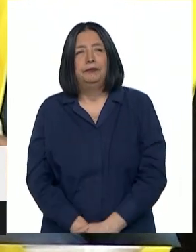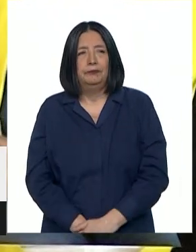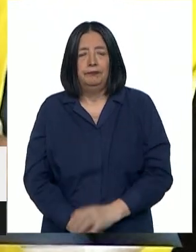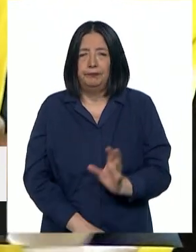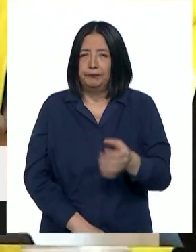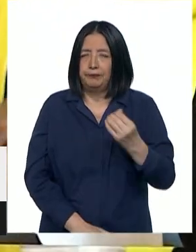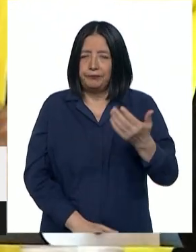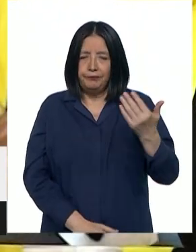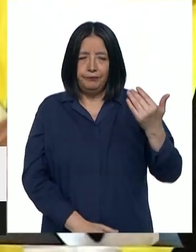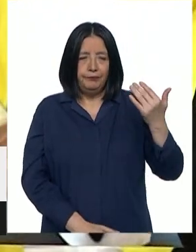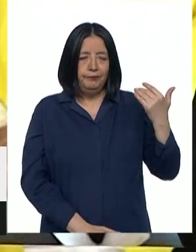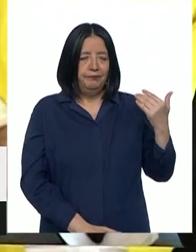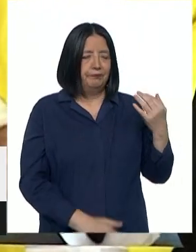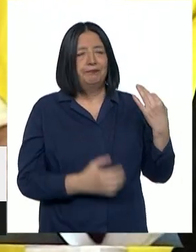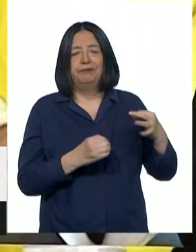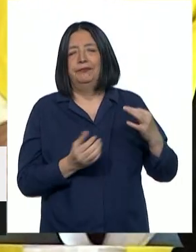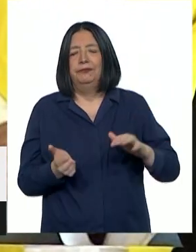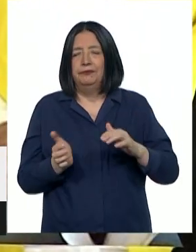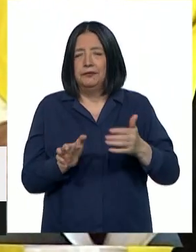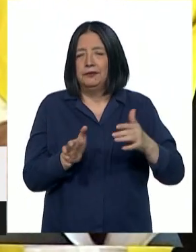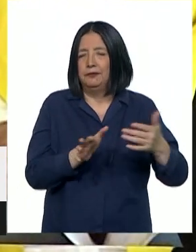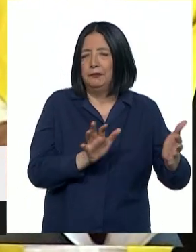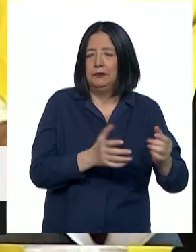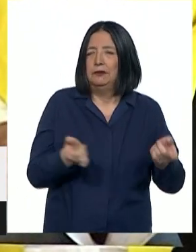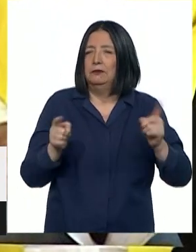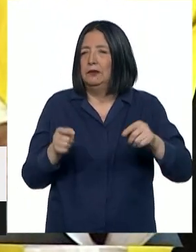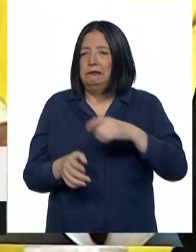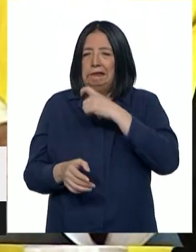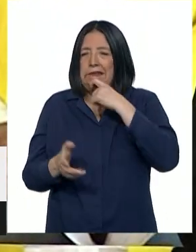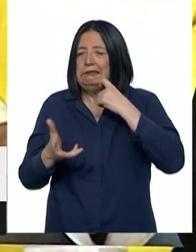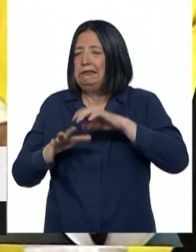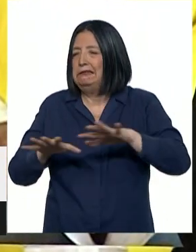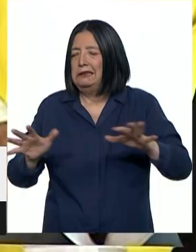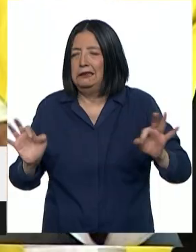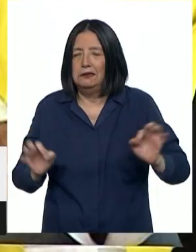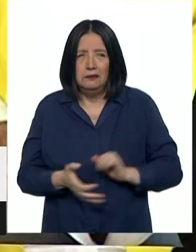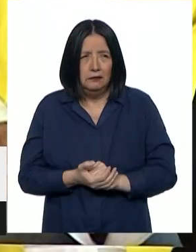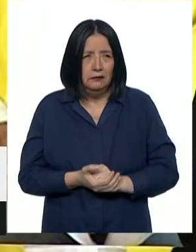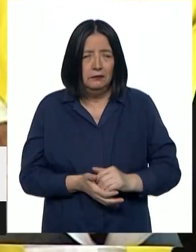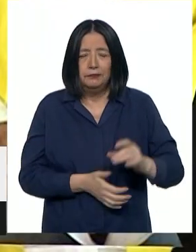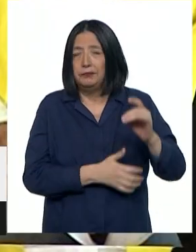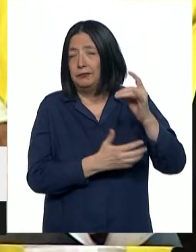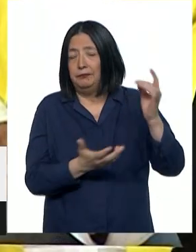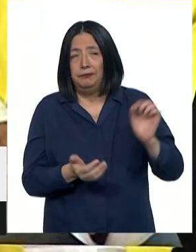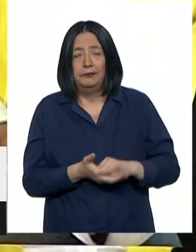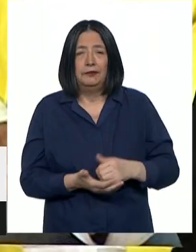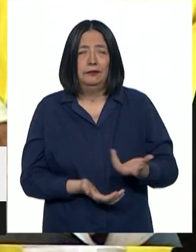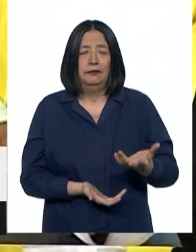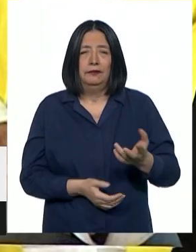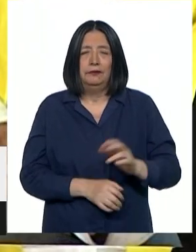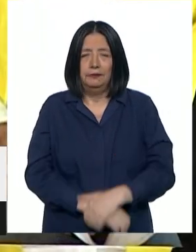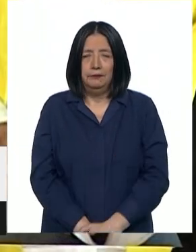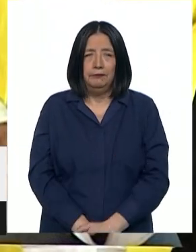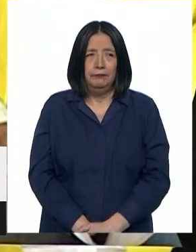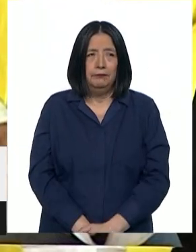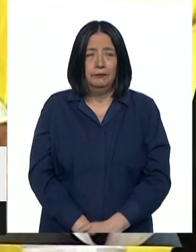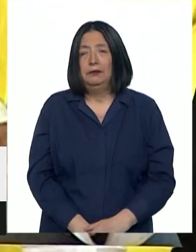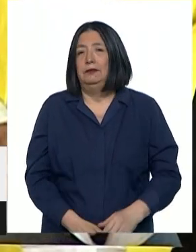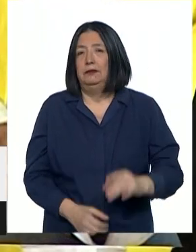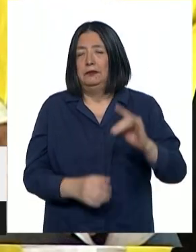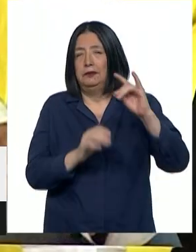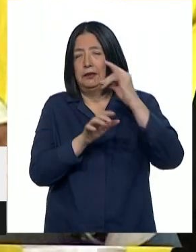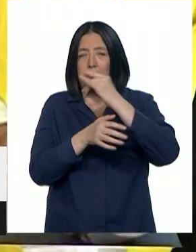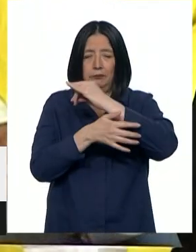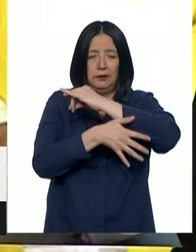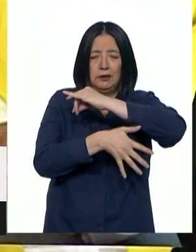Porque históricamente siempre han muerto en la época de sequía los alpacos, las llamas, las